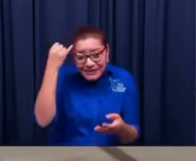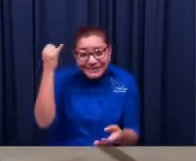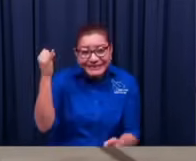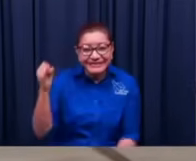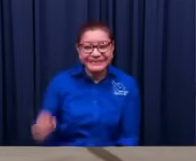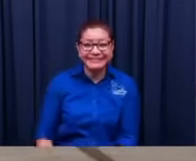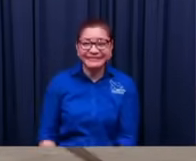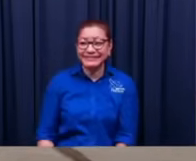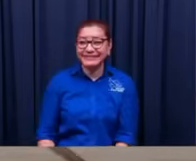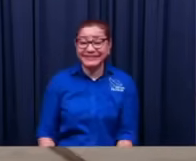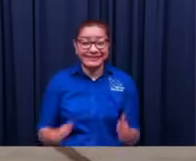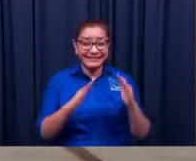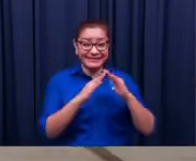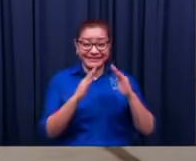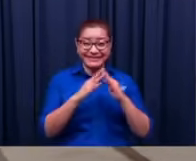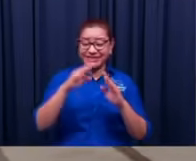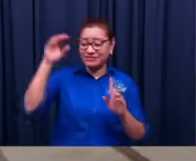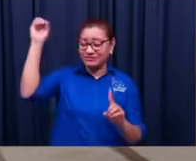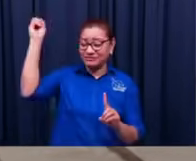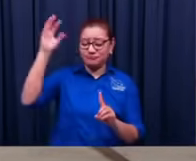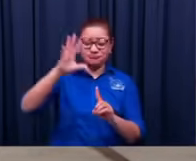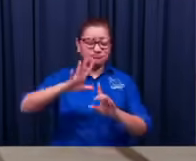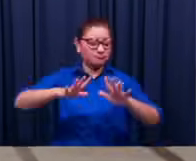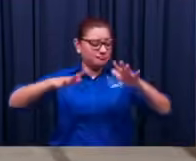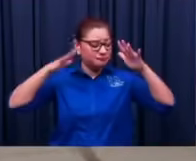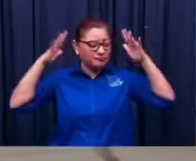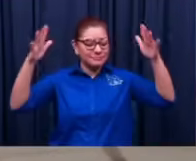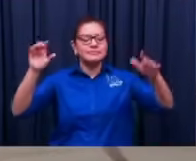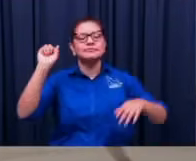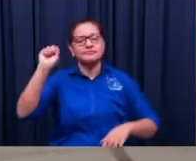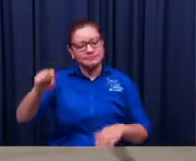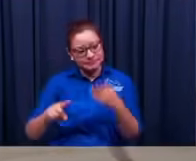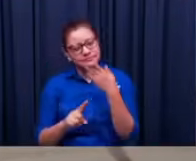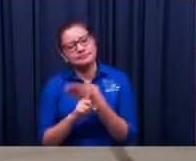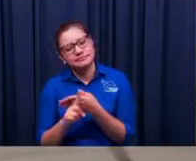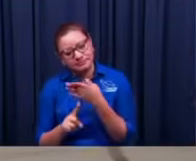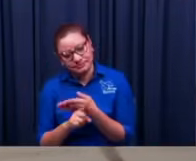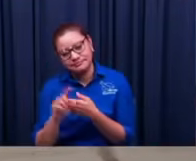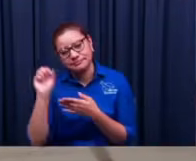¿Cómo cree usted que va a ser ese hogar? Va a tener clavos, eso sí,